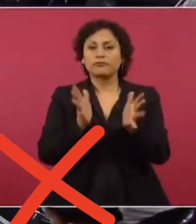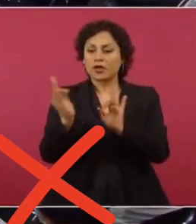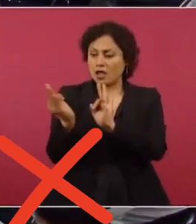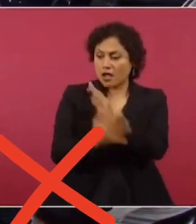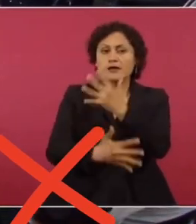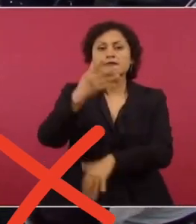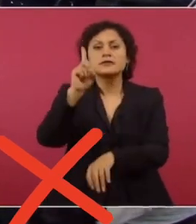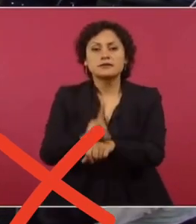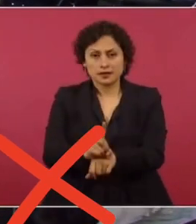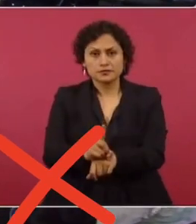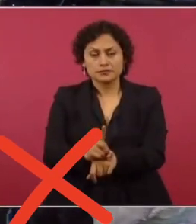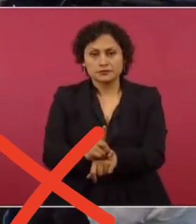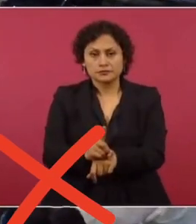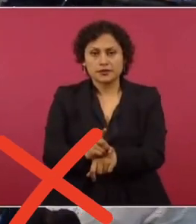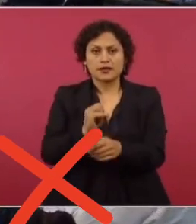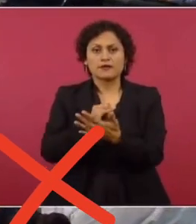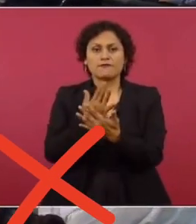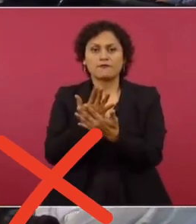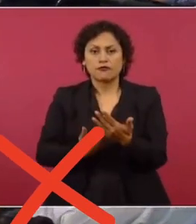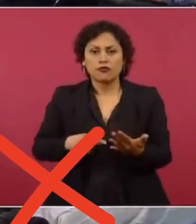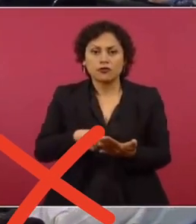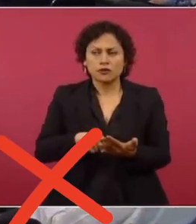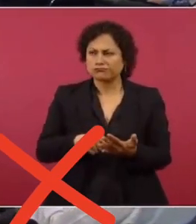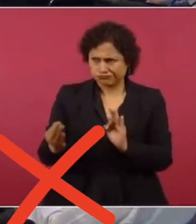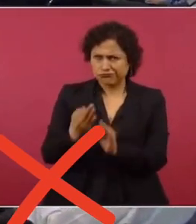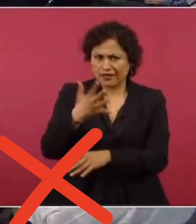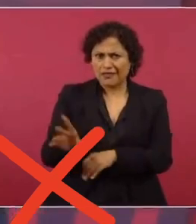15 días será el informe, menos 10 días,